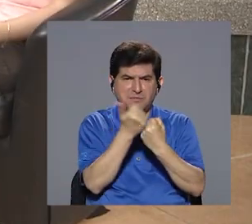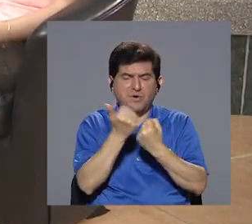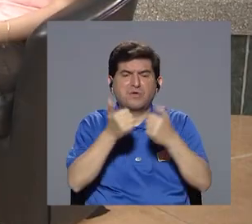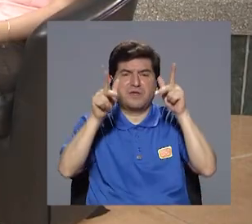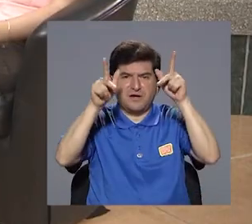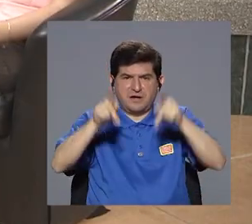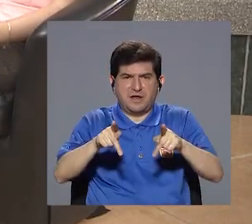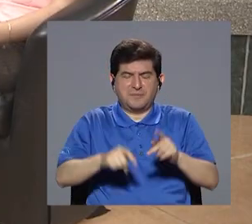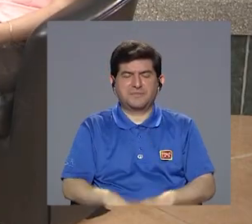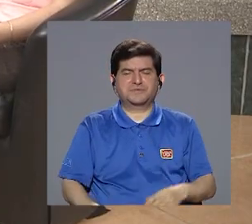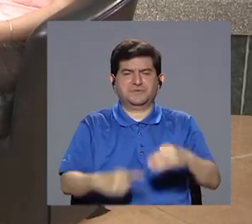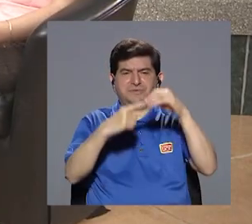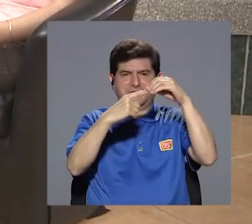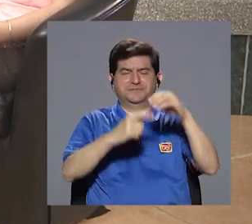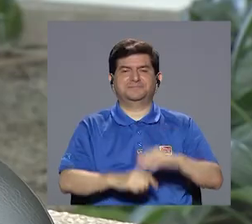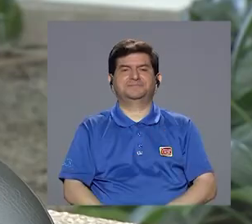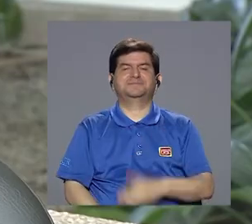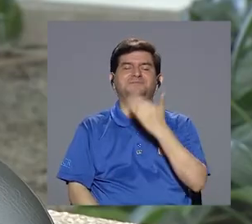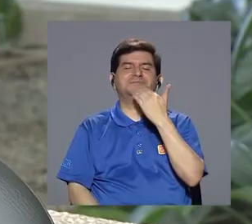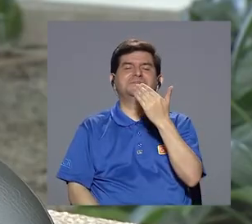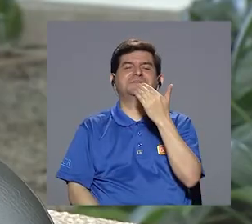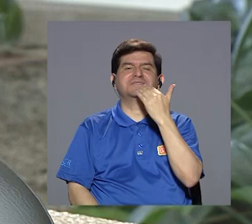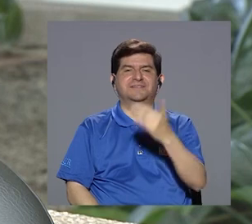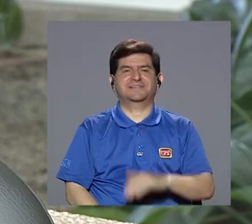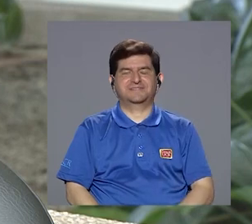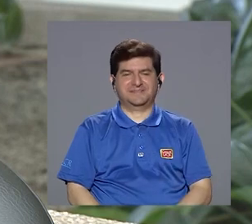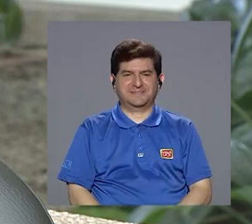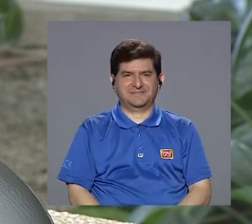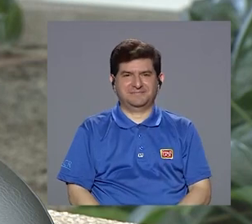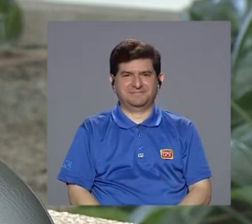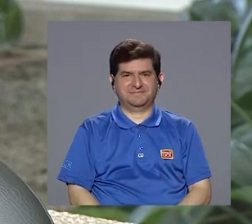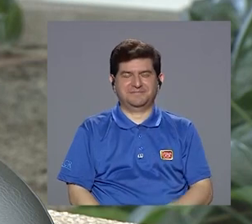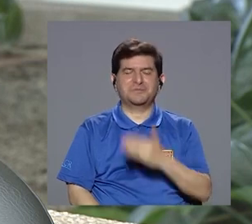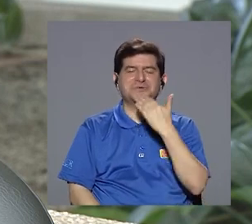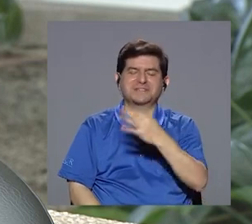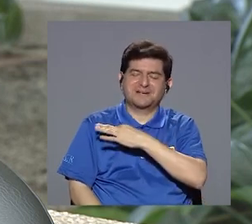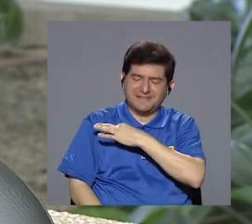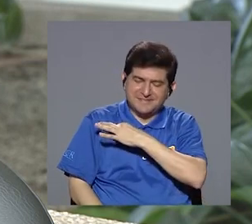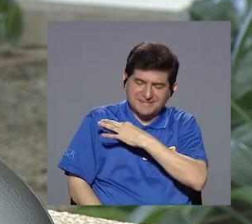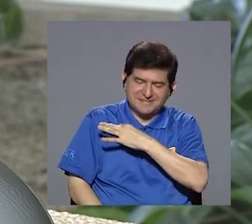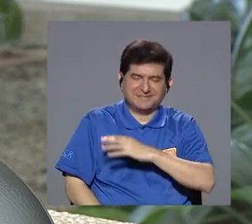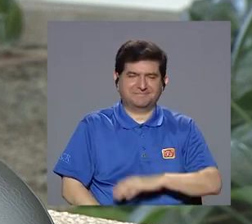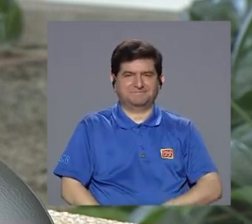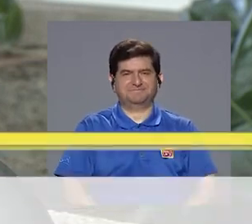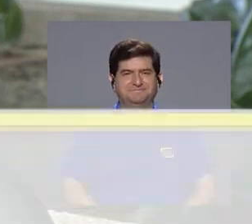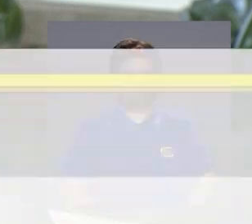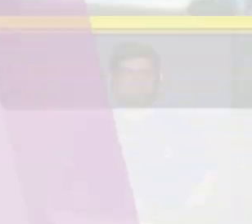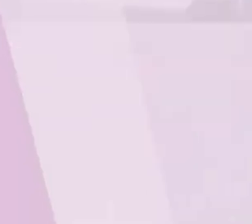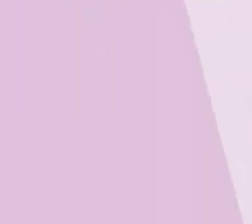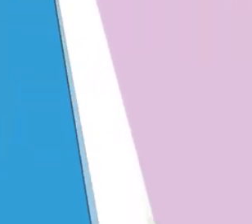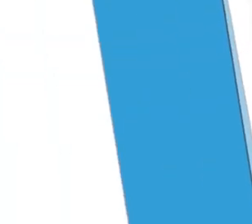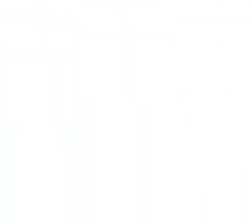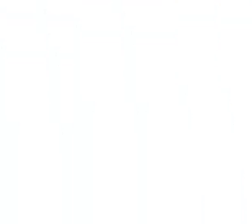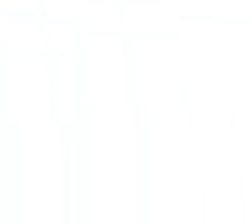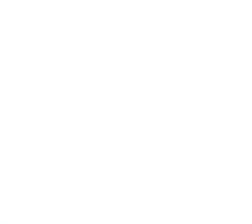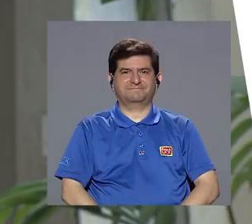podemos apoyar a una persona principalmente. Muchísimas gracias. No, te agradezco la invitación.